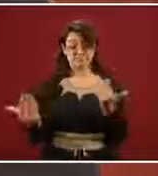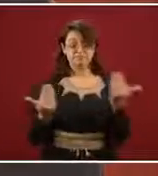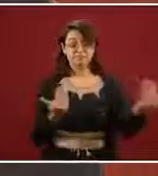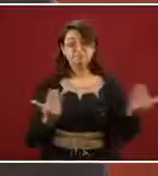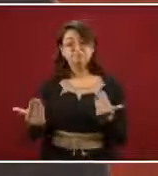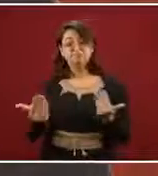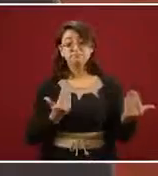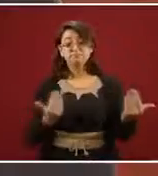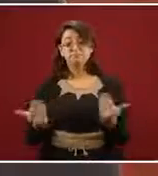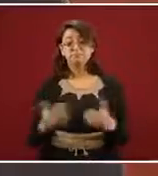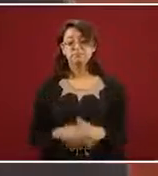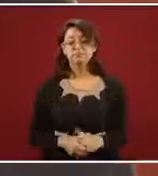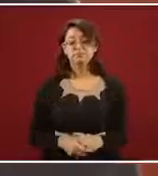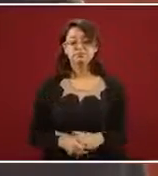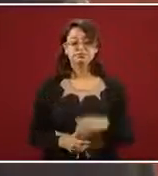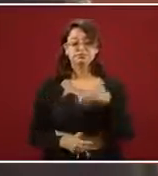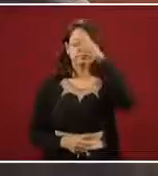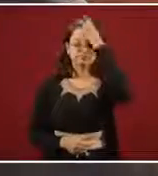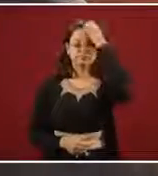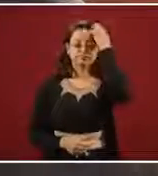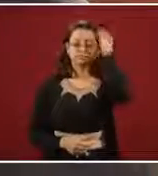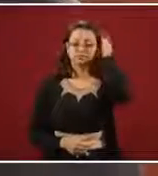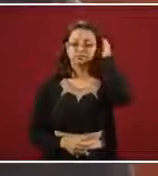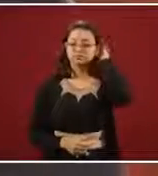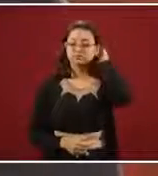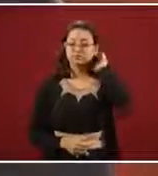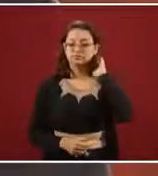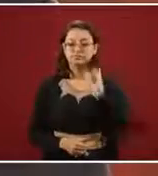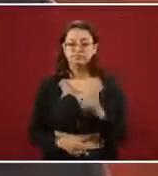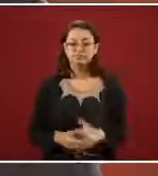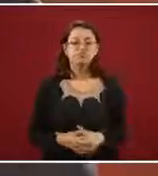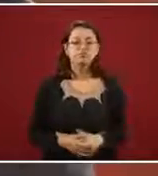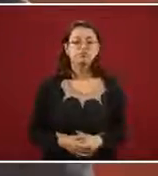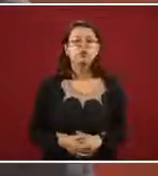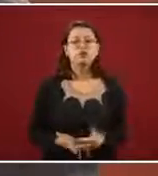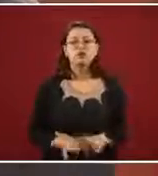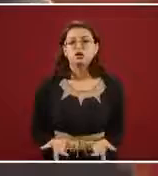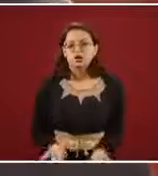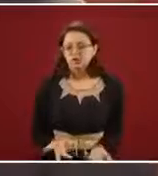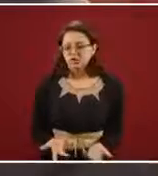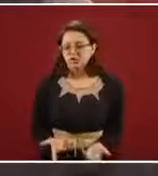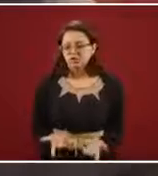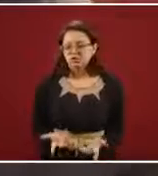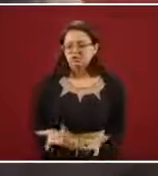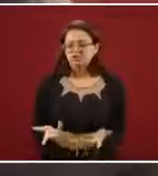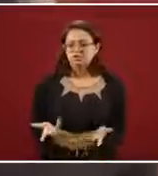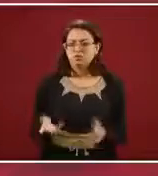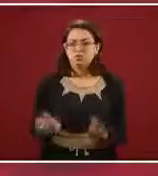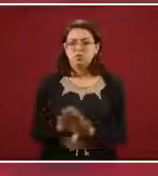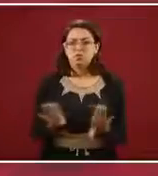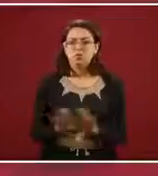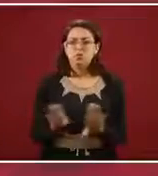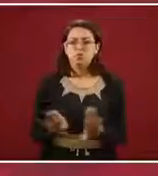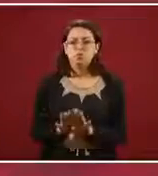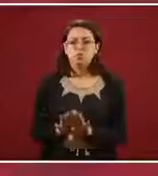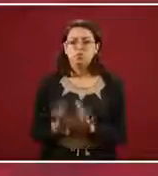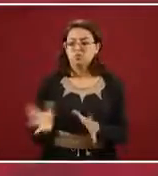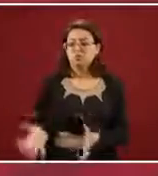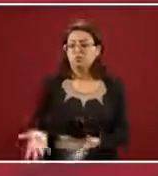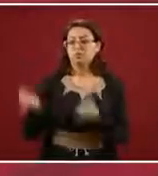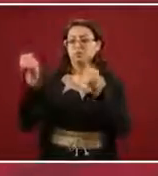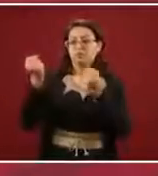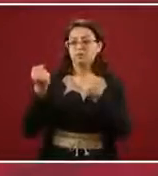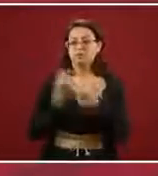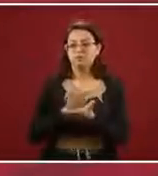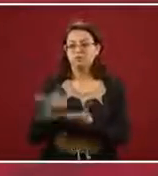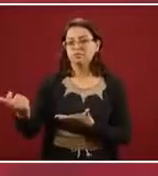Sí. ¿Y cómo vamos a ir recuperando? No vamos a llegar a los 50, ojalá,